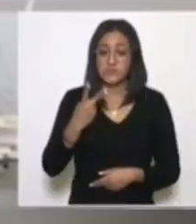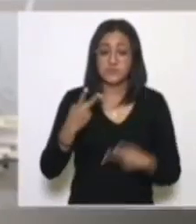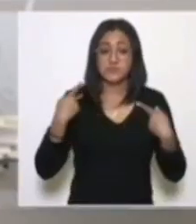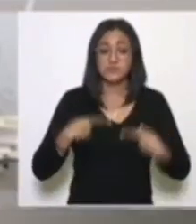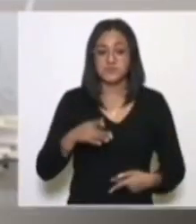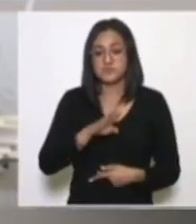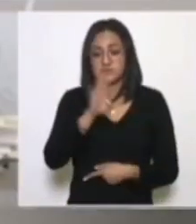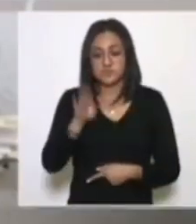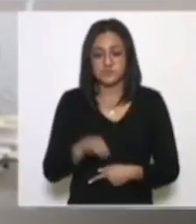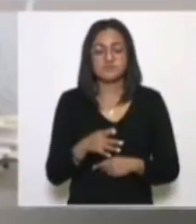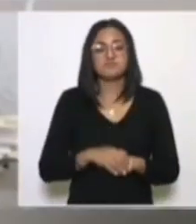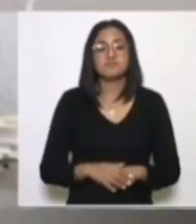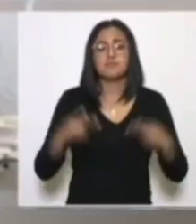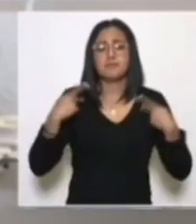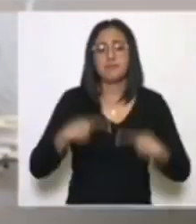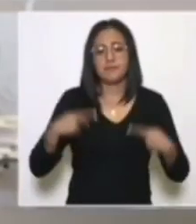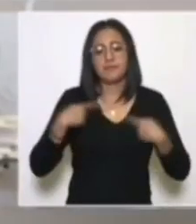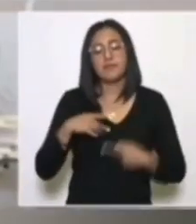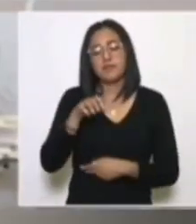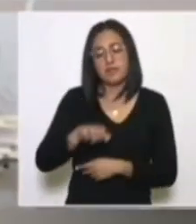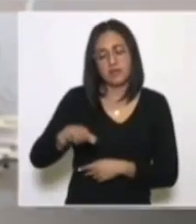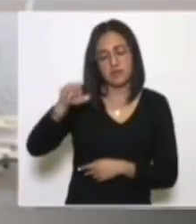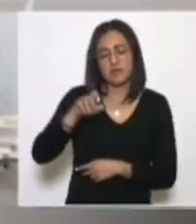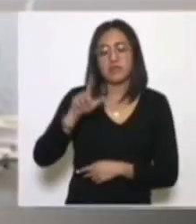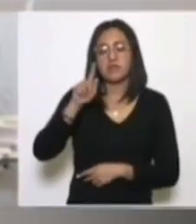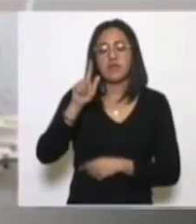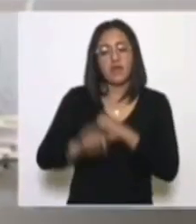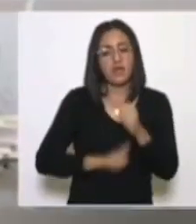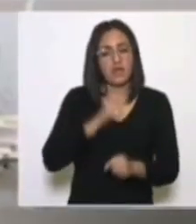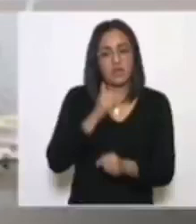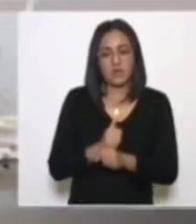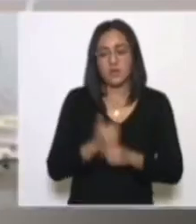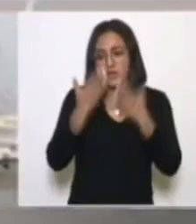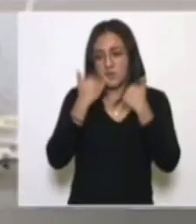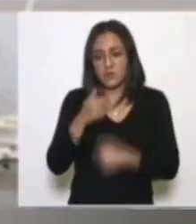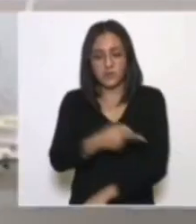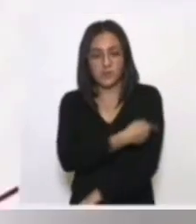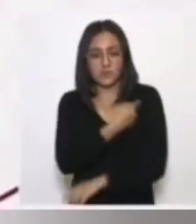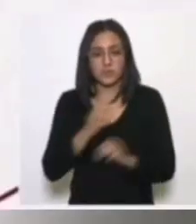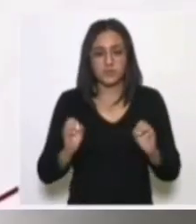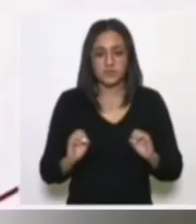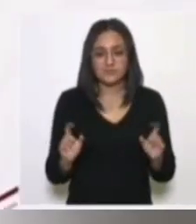defunciones, gobernador, pacientes mayores de 70 años no vacunados.